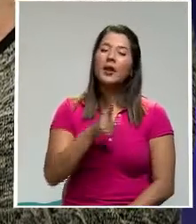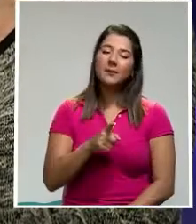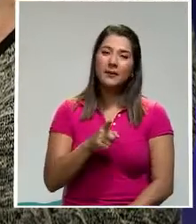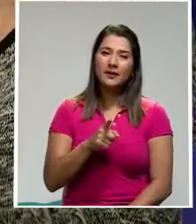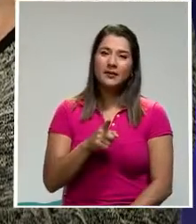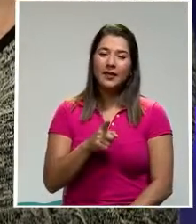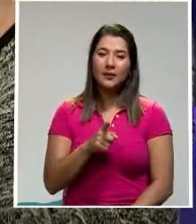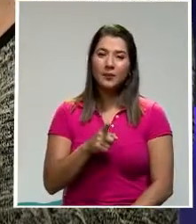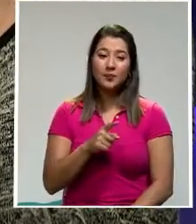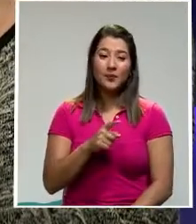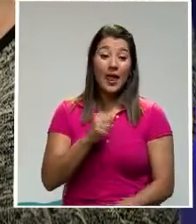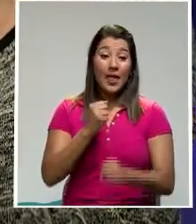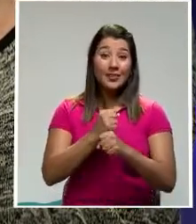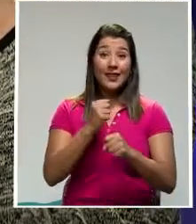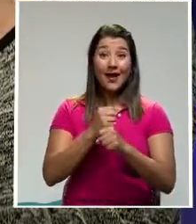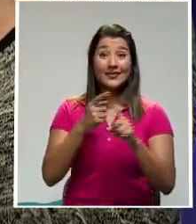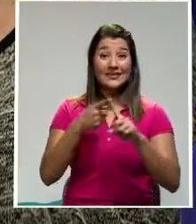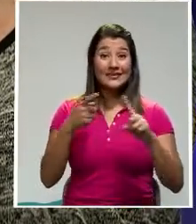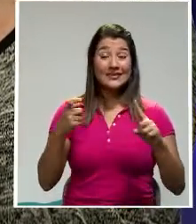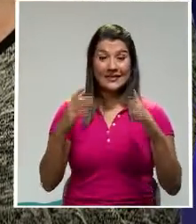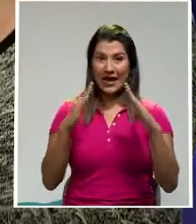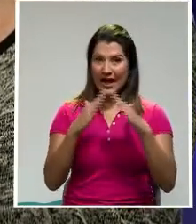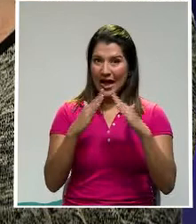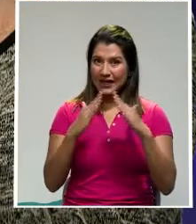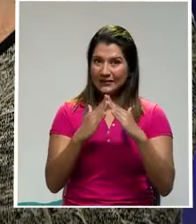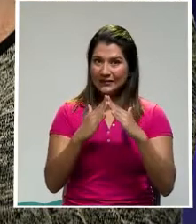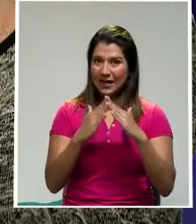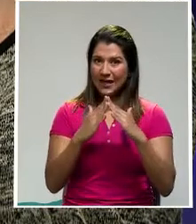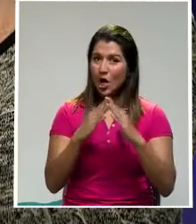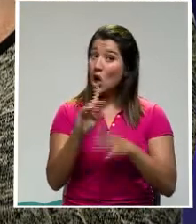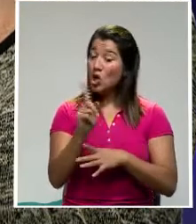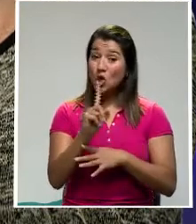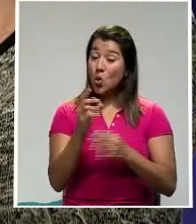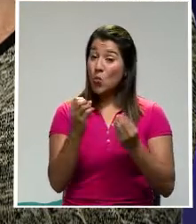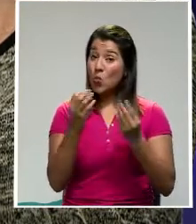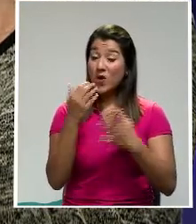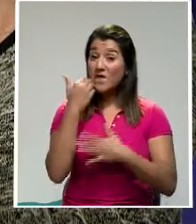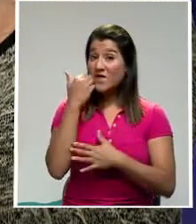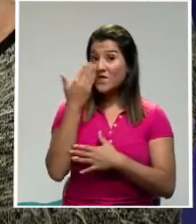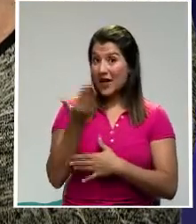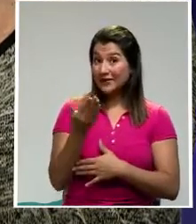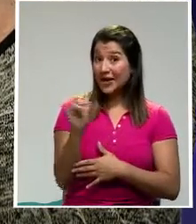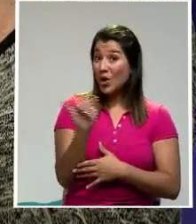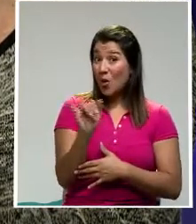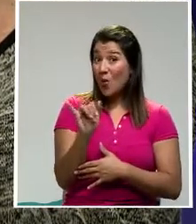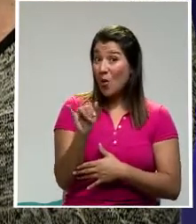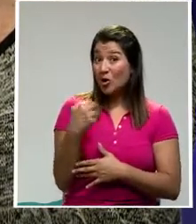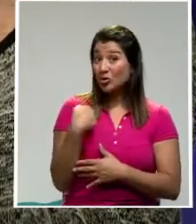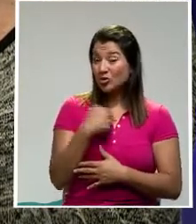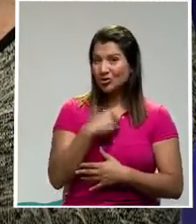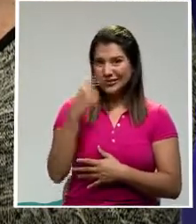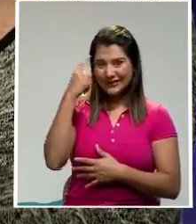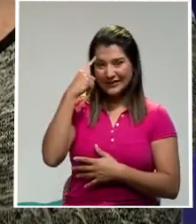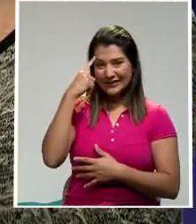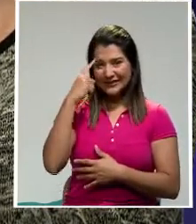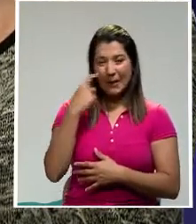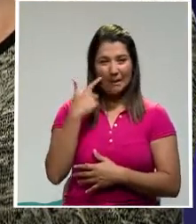Realmente esto del teletrabajo no resultó tan sencillo como parecía.